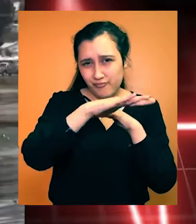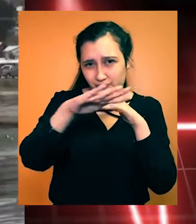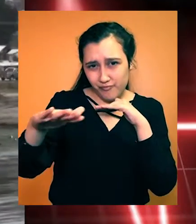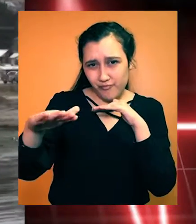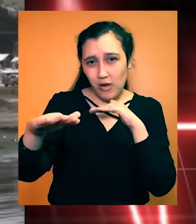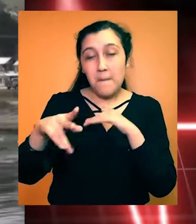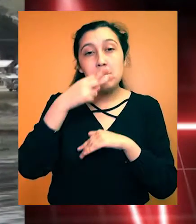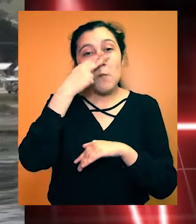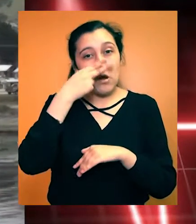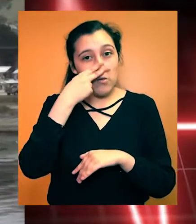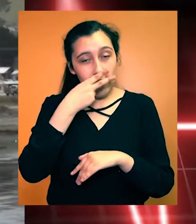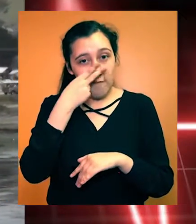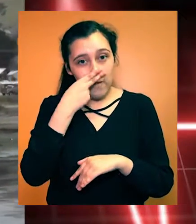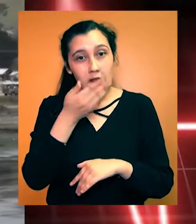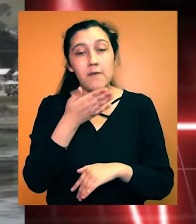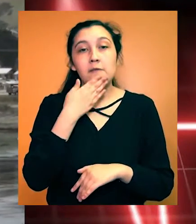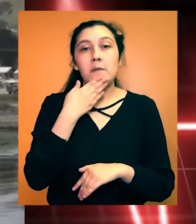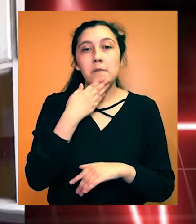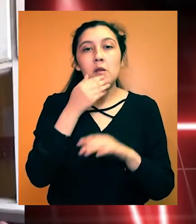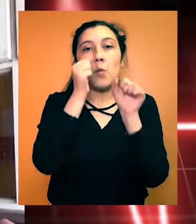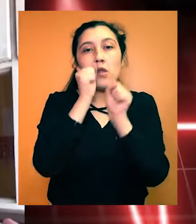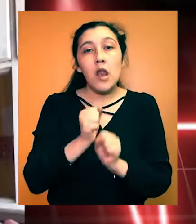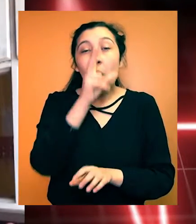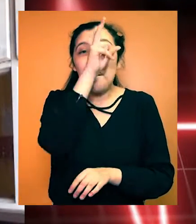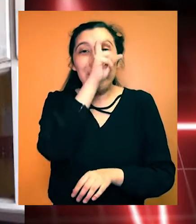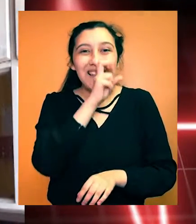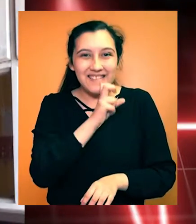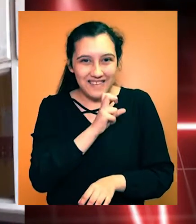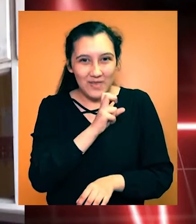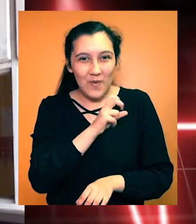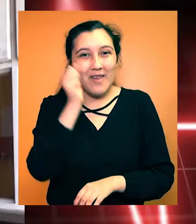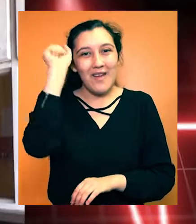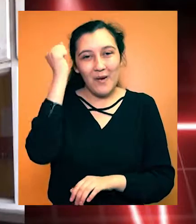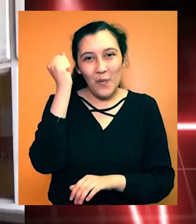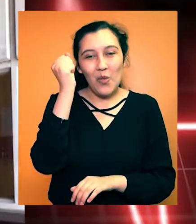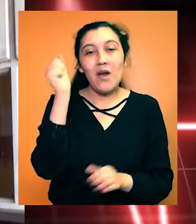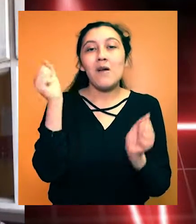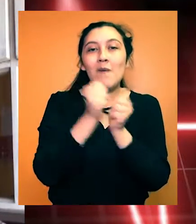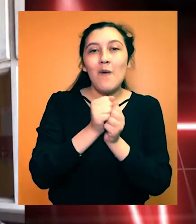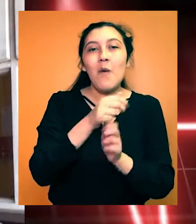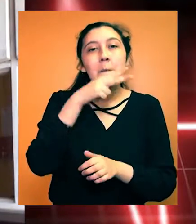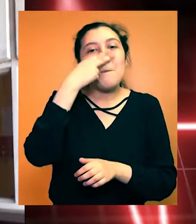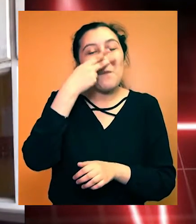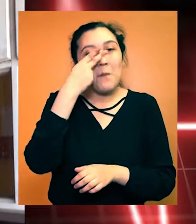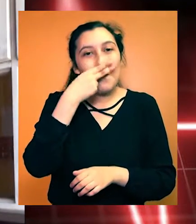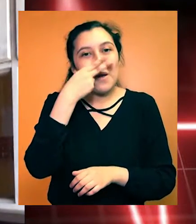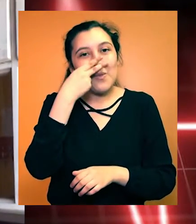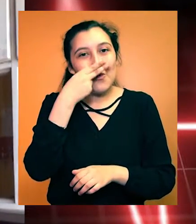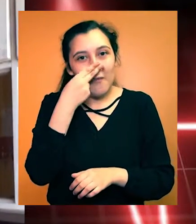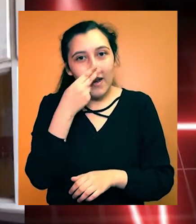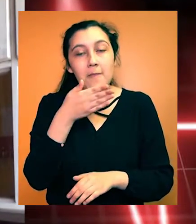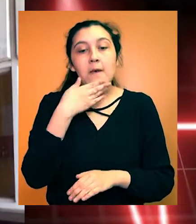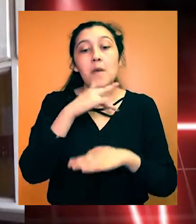borde costero de Puerto Varas. Da la impresión que estamos, puede ser algo muy parecido a lo de Puerto Varas, pero no en un lago, sino que en el mar. Y sobre todo en un mar